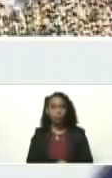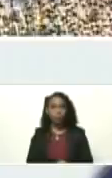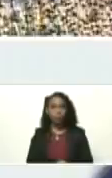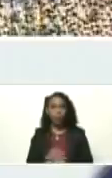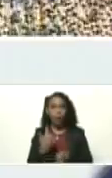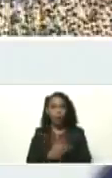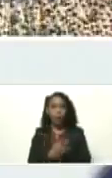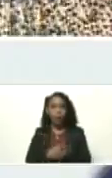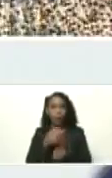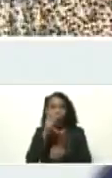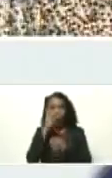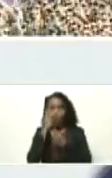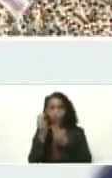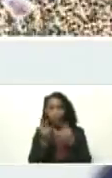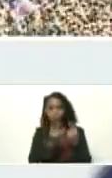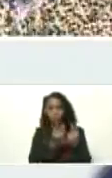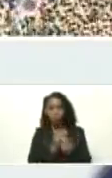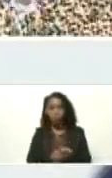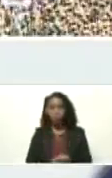Hermanos invitados,